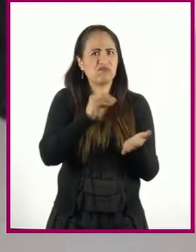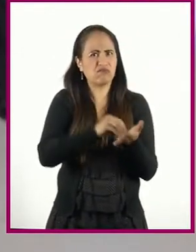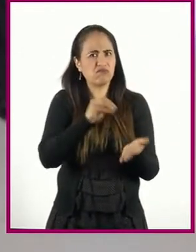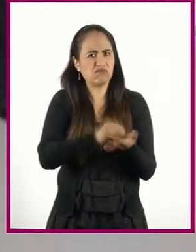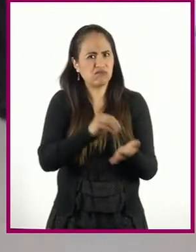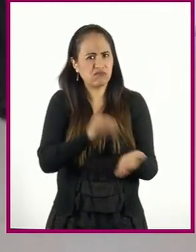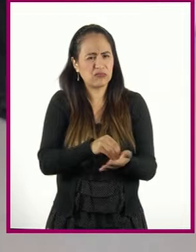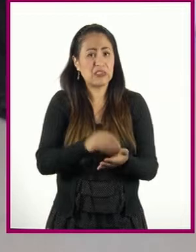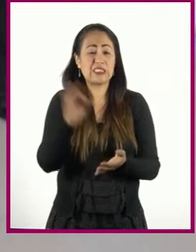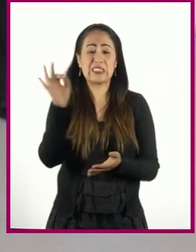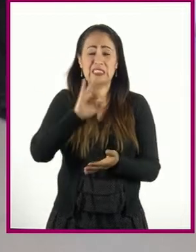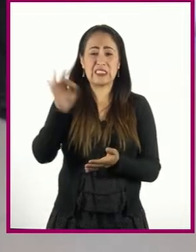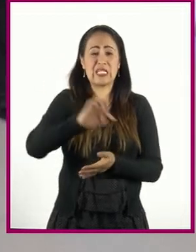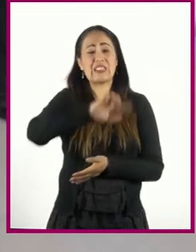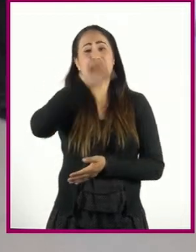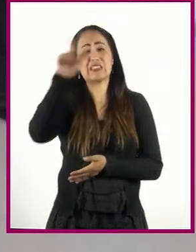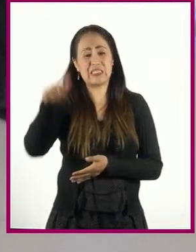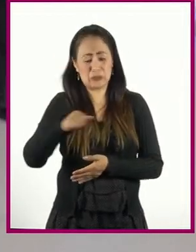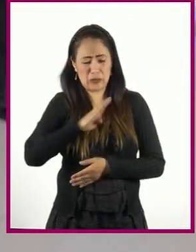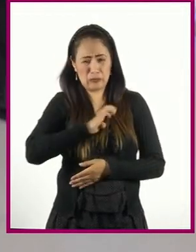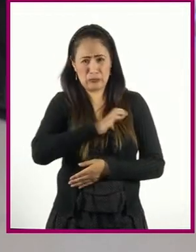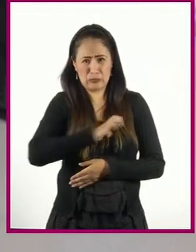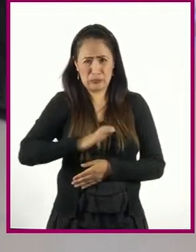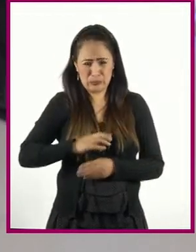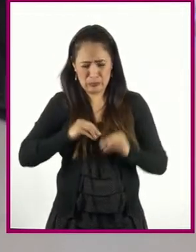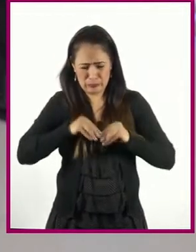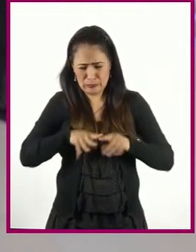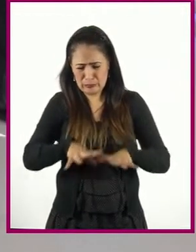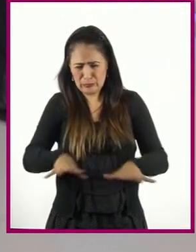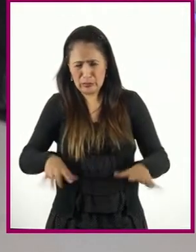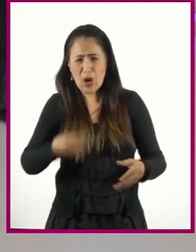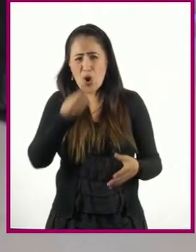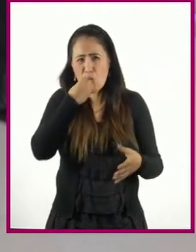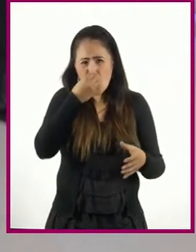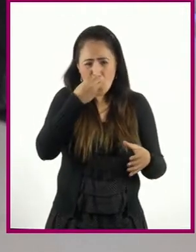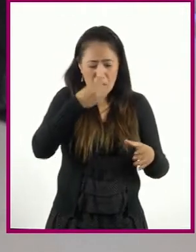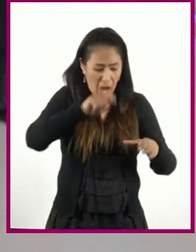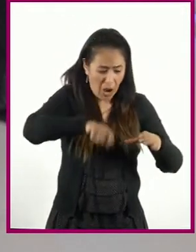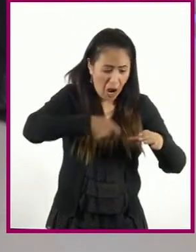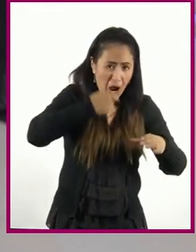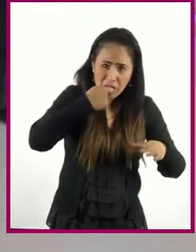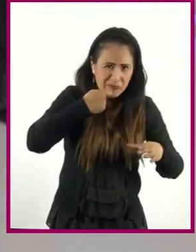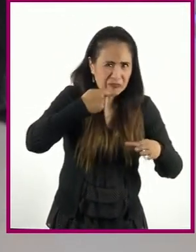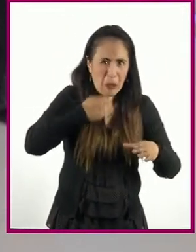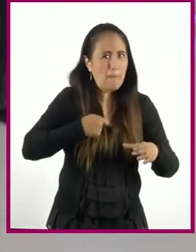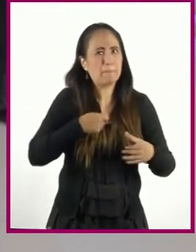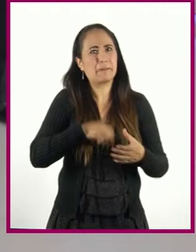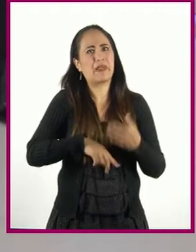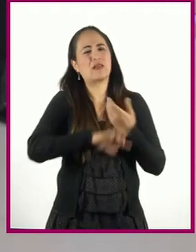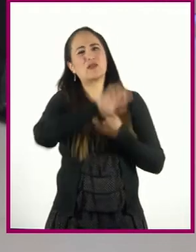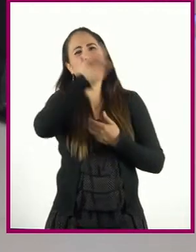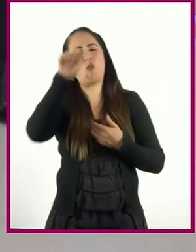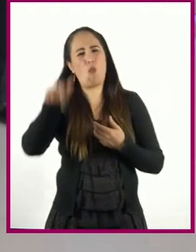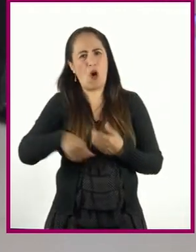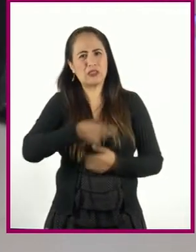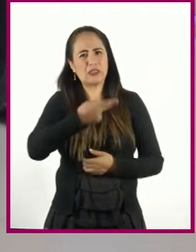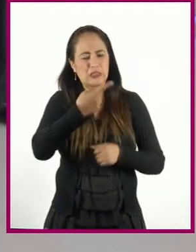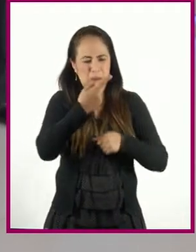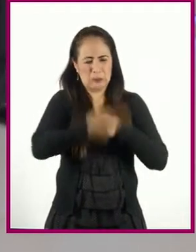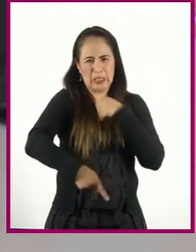ocasionar la proliferación de bacterias y volver el platillo peligroso para la salud de las personas que lo